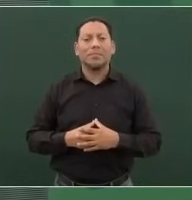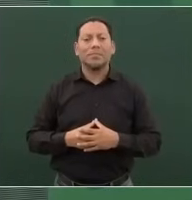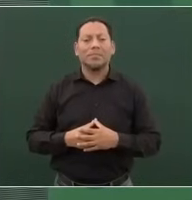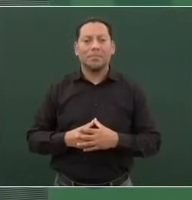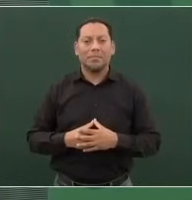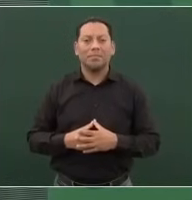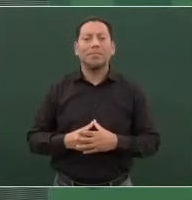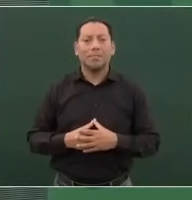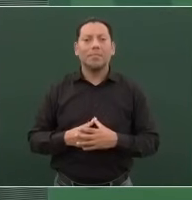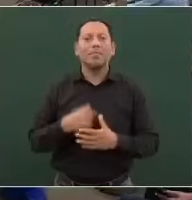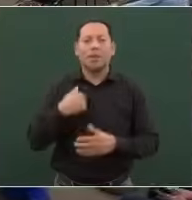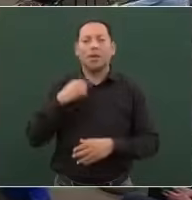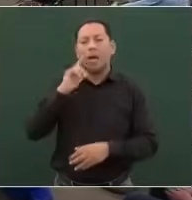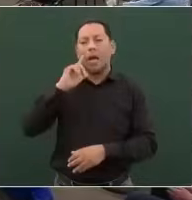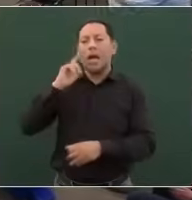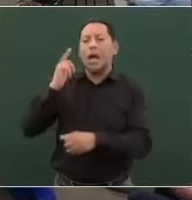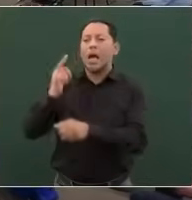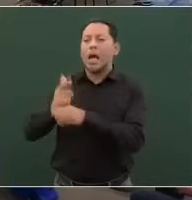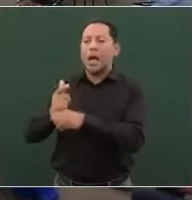etcétera. Ahí me estoy dando cuenta.